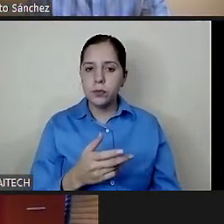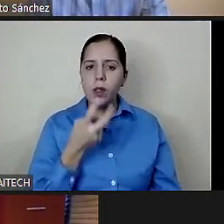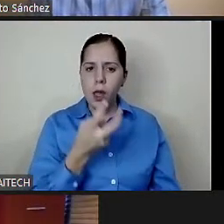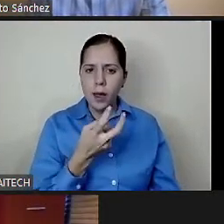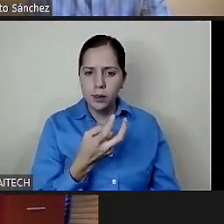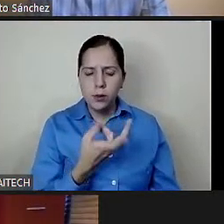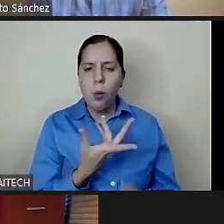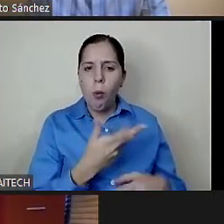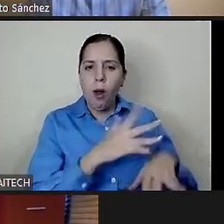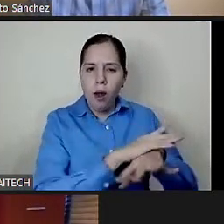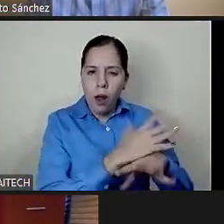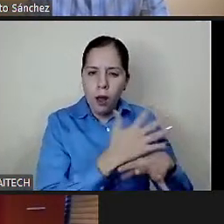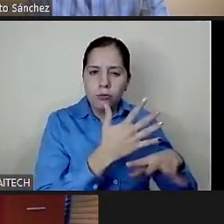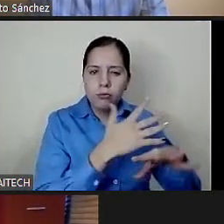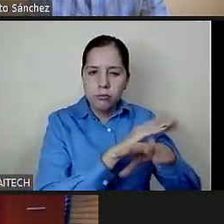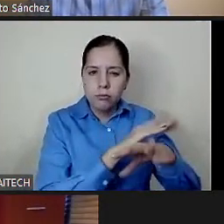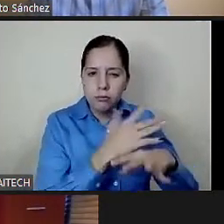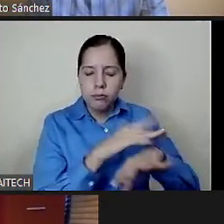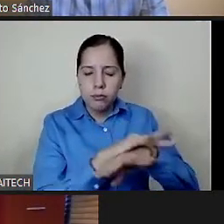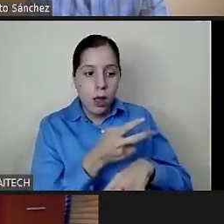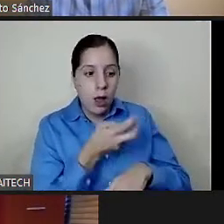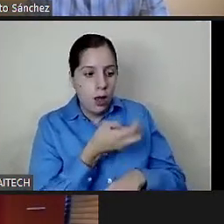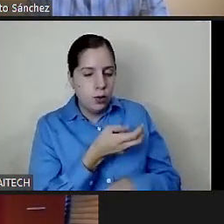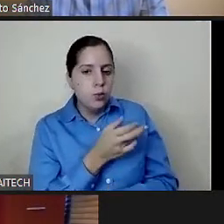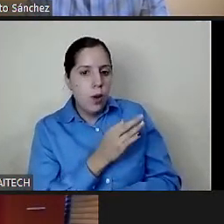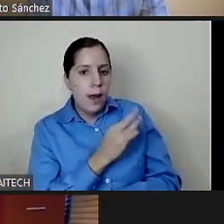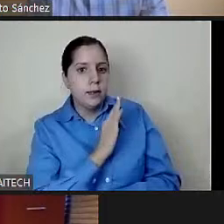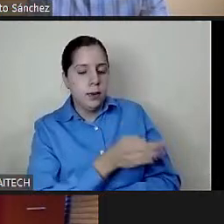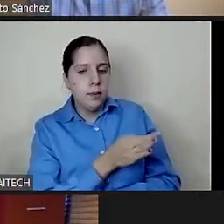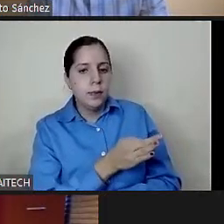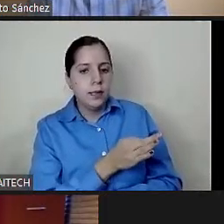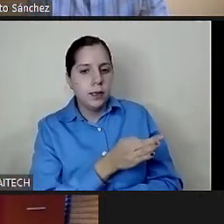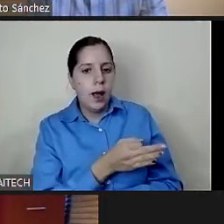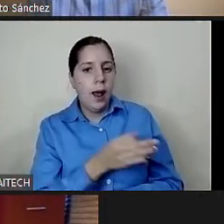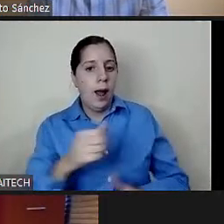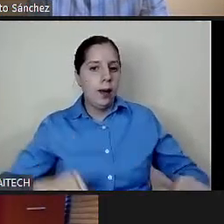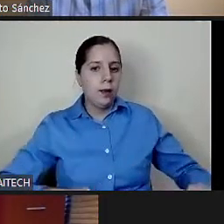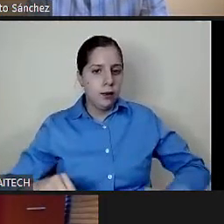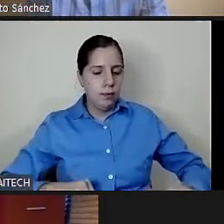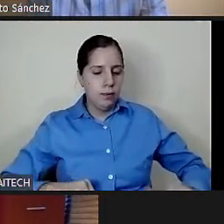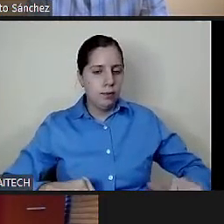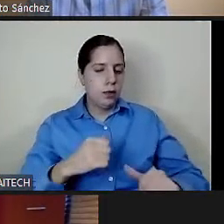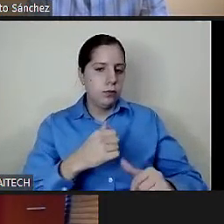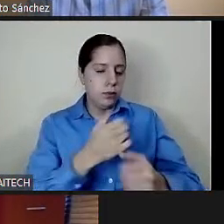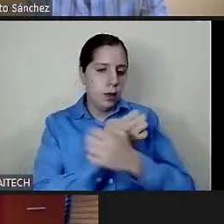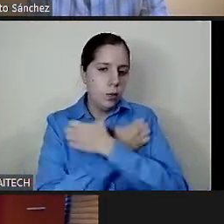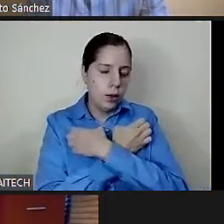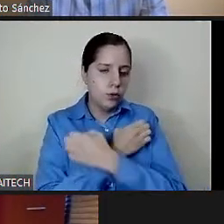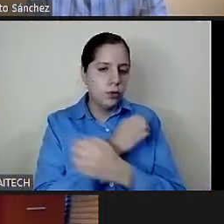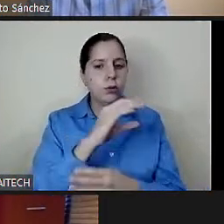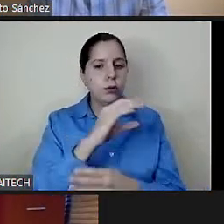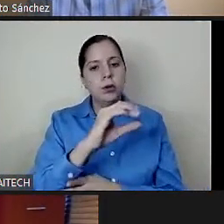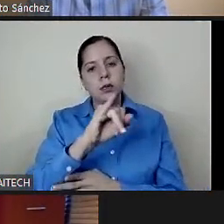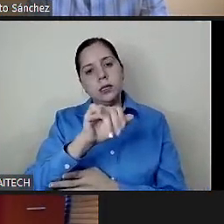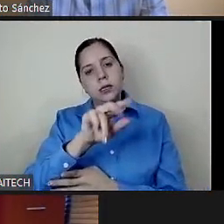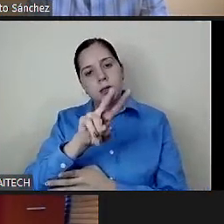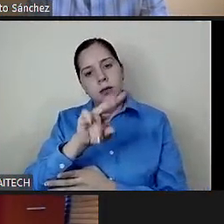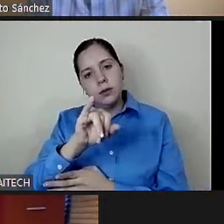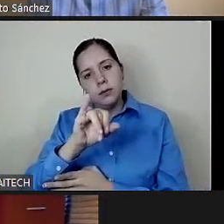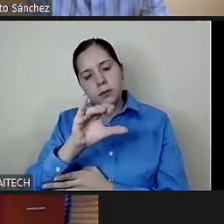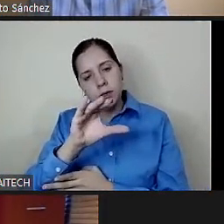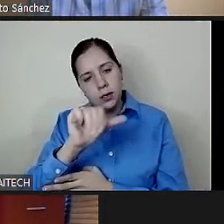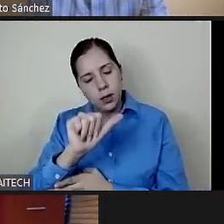modificaciones que se han aprobado en la Comisión para el Seguimiento a las Actividades de Educación Cívica y Participación Ciudadana, la